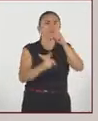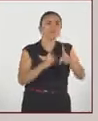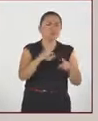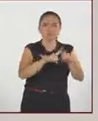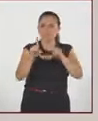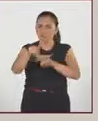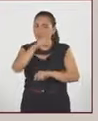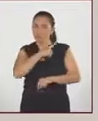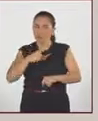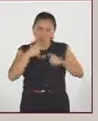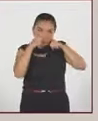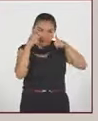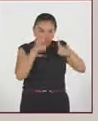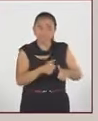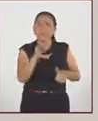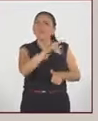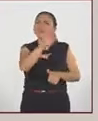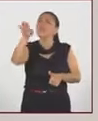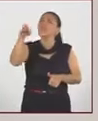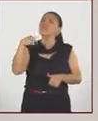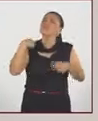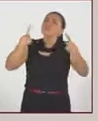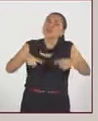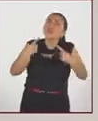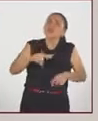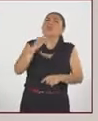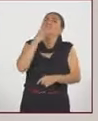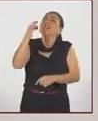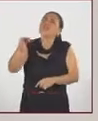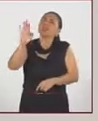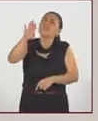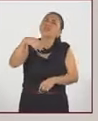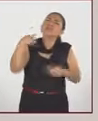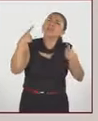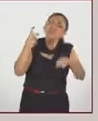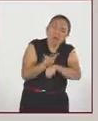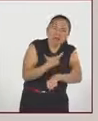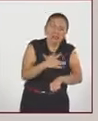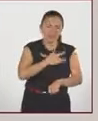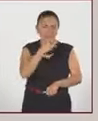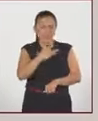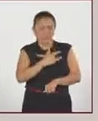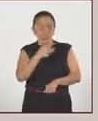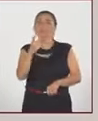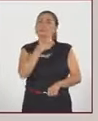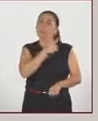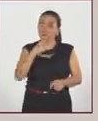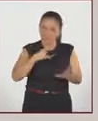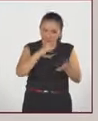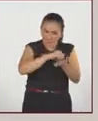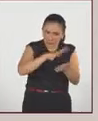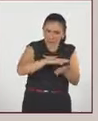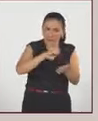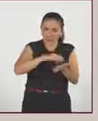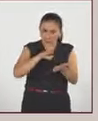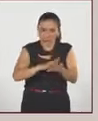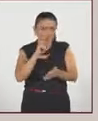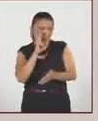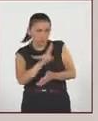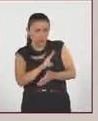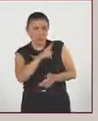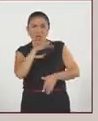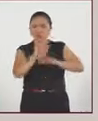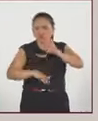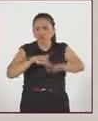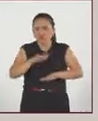prestar atención a las quejas o información que el mismo alumno nos pueda dar, ¿no? Identificar asimetría en la marcha y